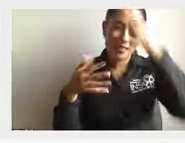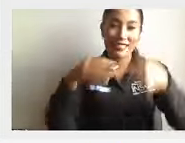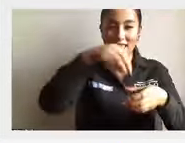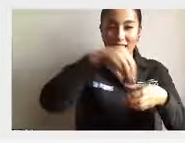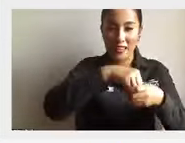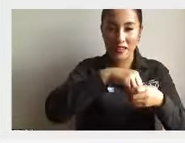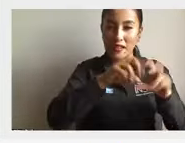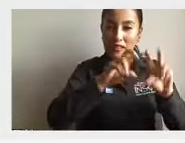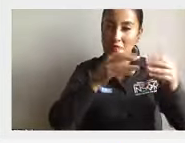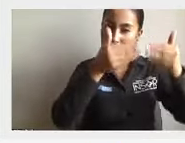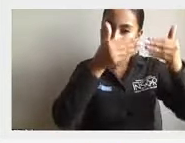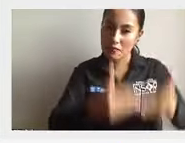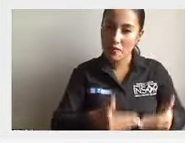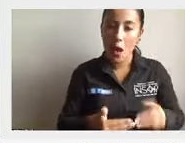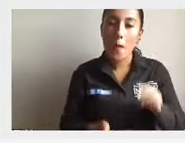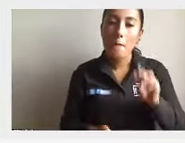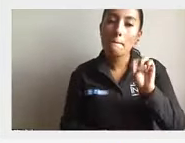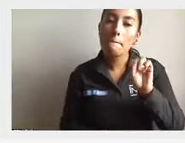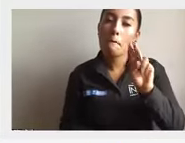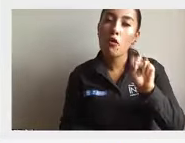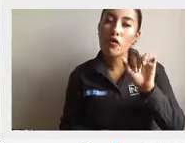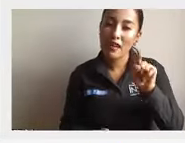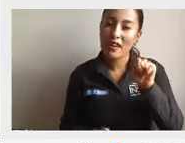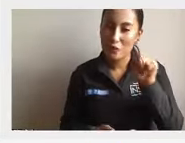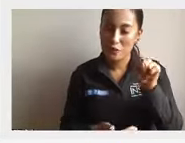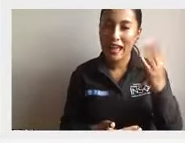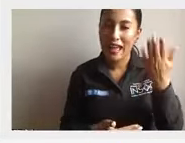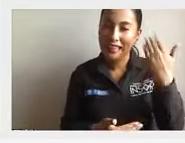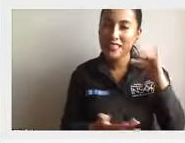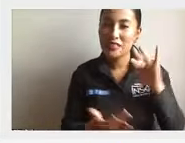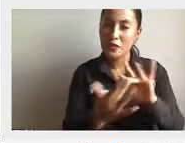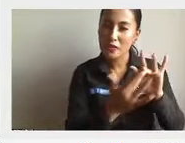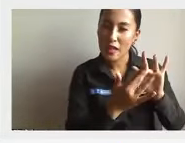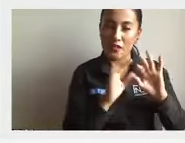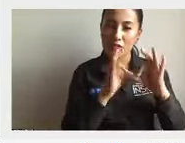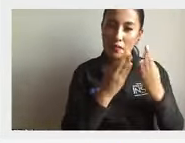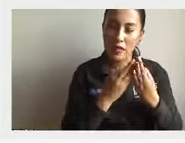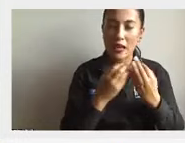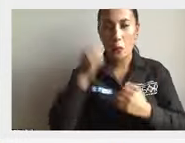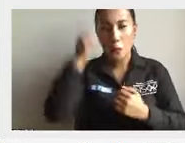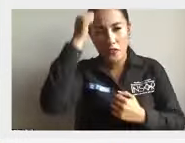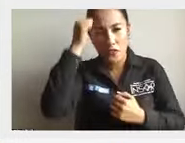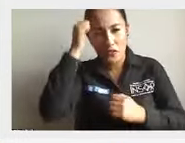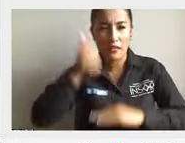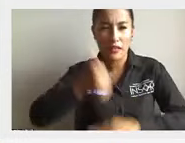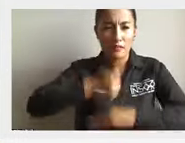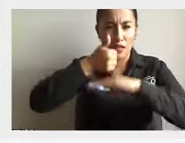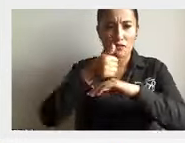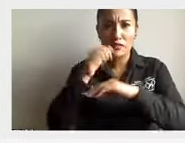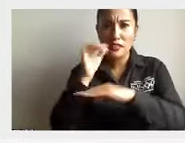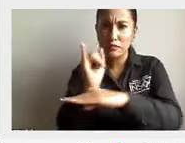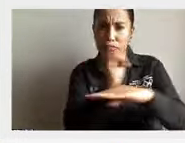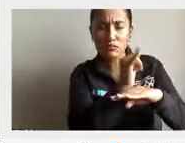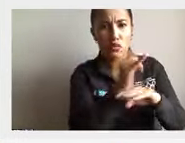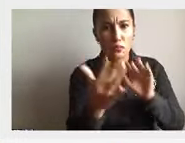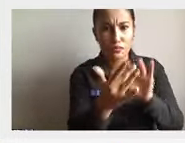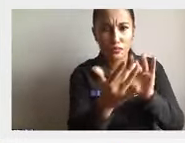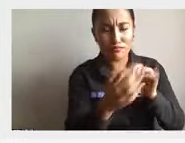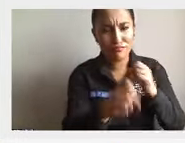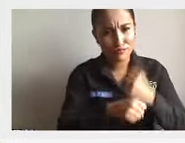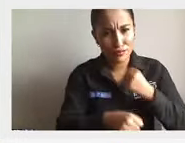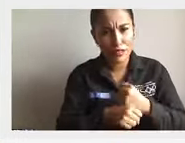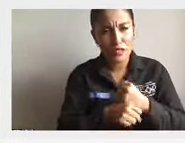momento, tú que estás con familias, has estado en diferentes tertulias pedagógicas con maestros, con directivos y demás, ¿qué has identificado que